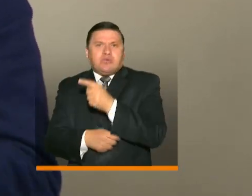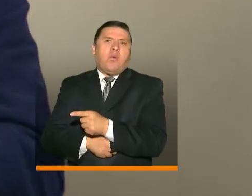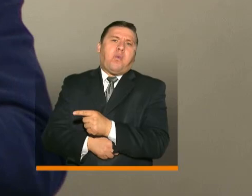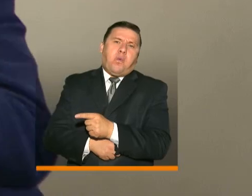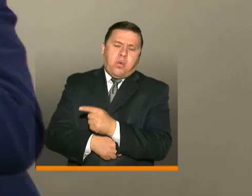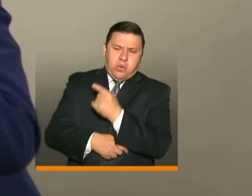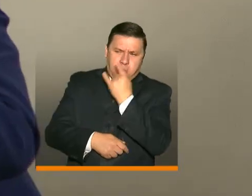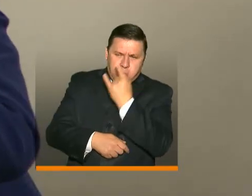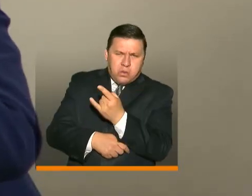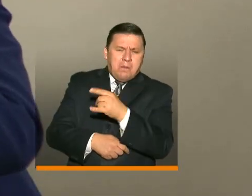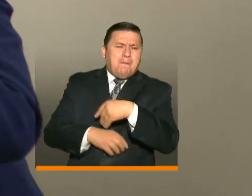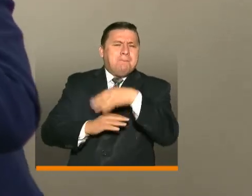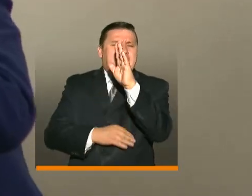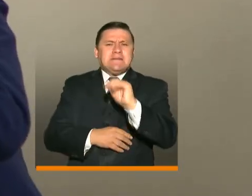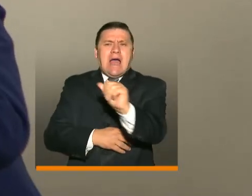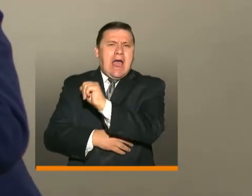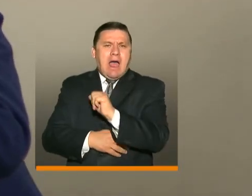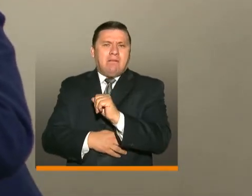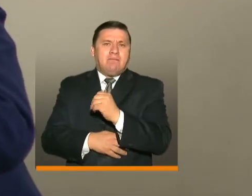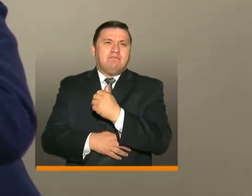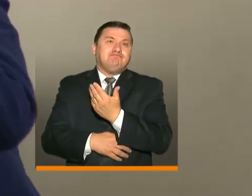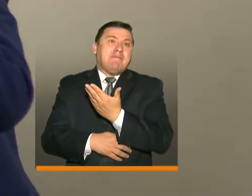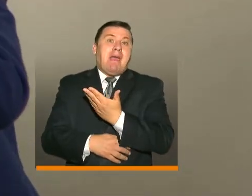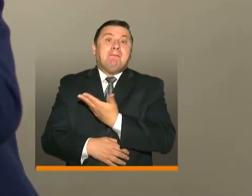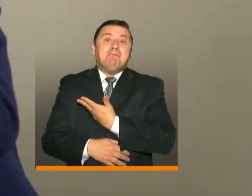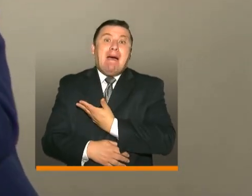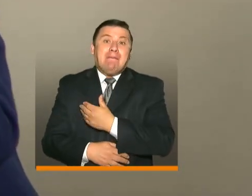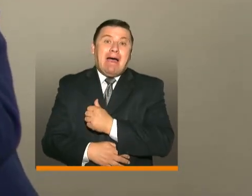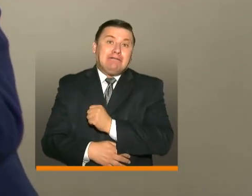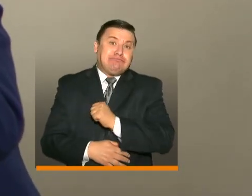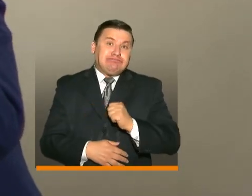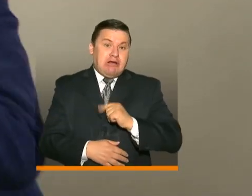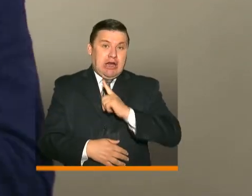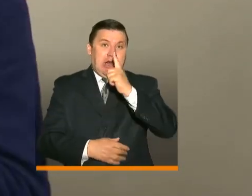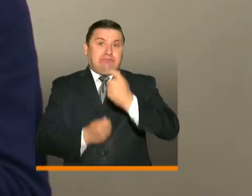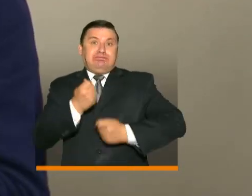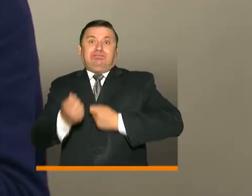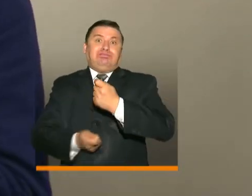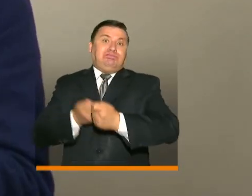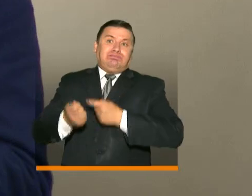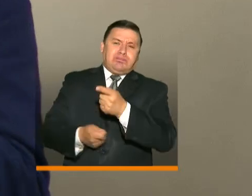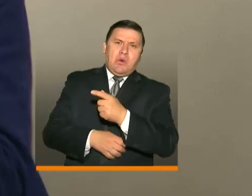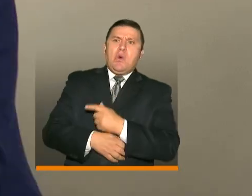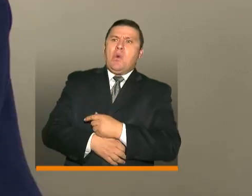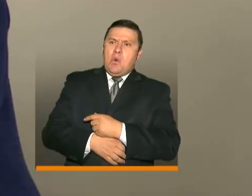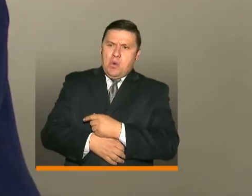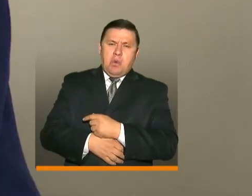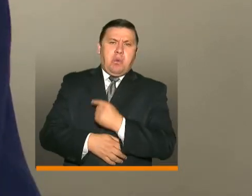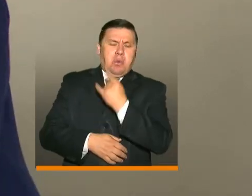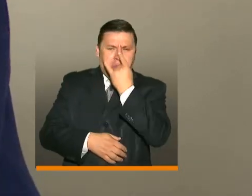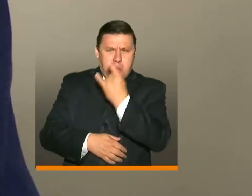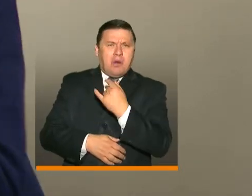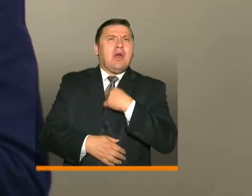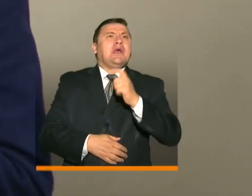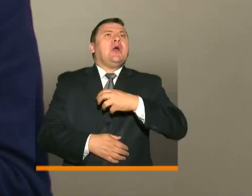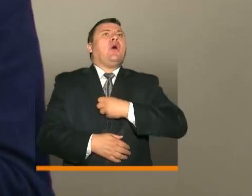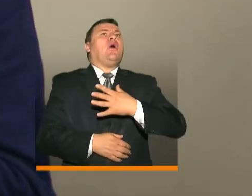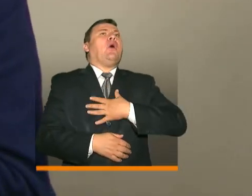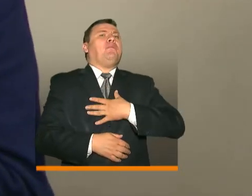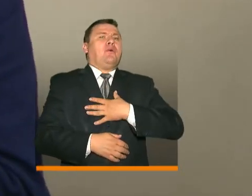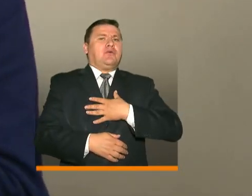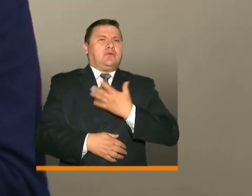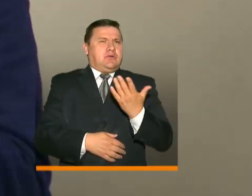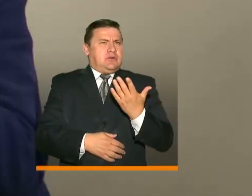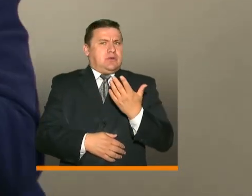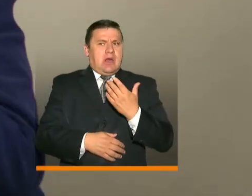Está demostrado que hay muchas mujeres, cabeza de familia, que lideran sus propios negocios, que de alguna manera decían, queremos tener esa oportunidad de tener una línea